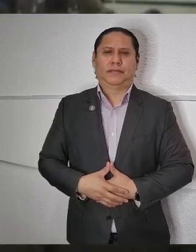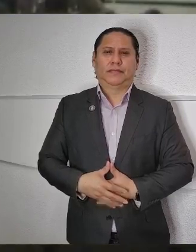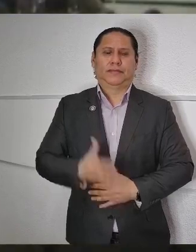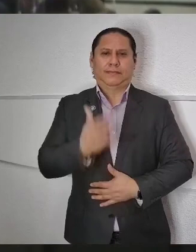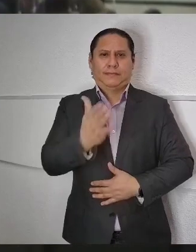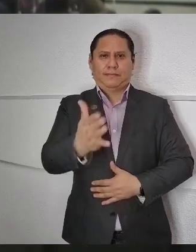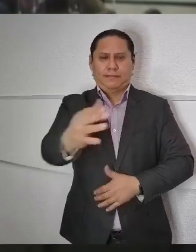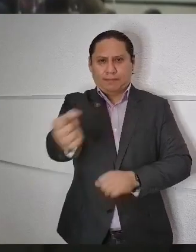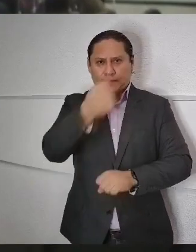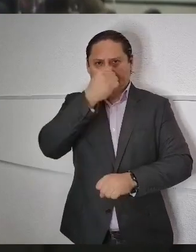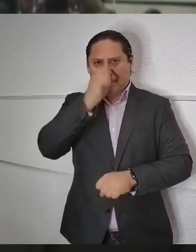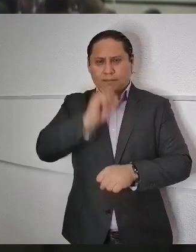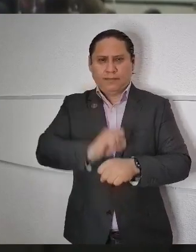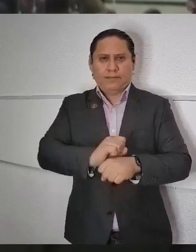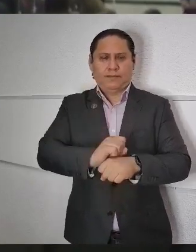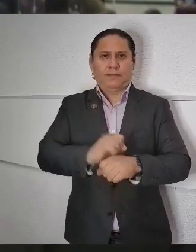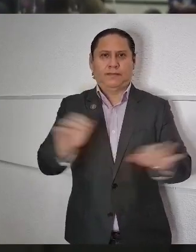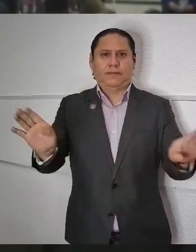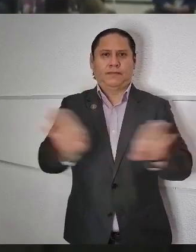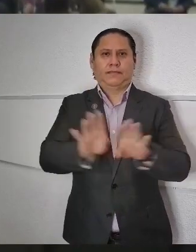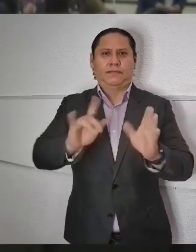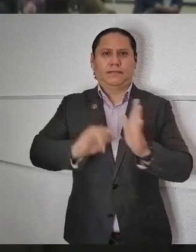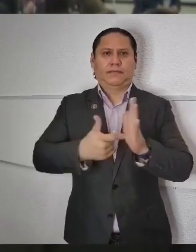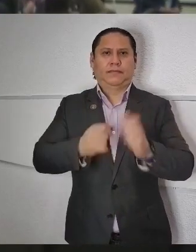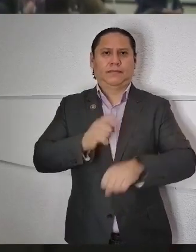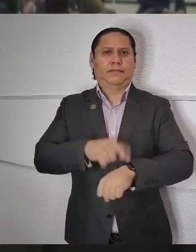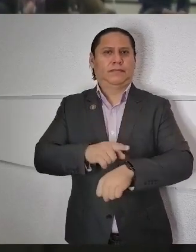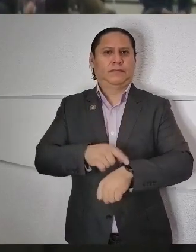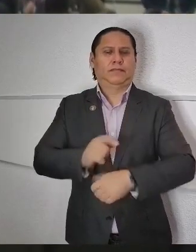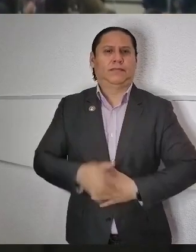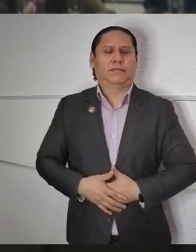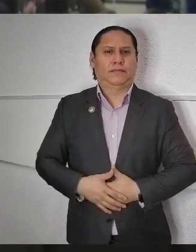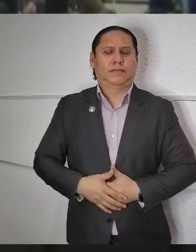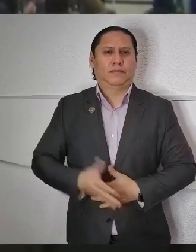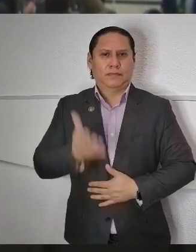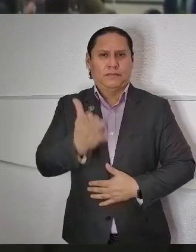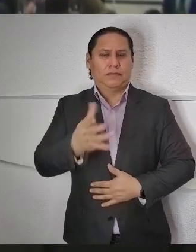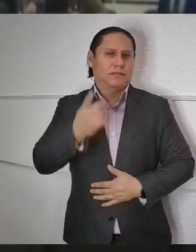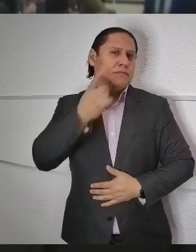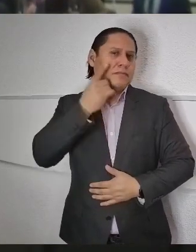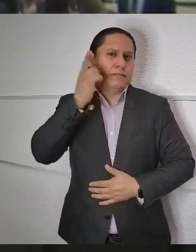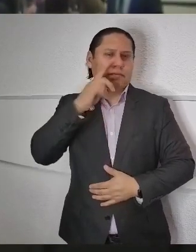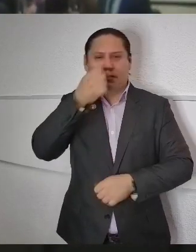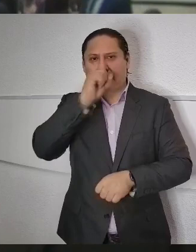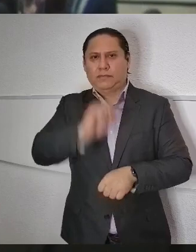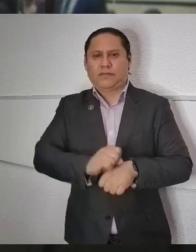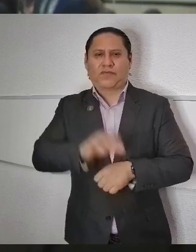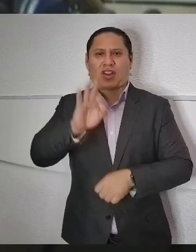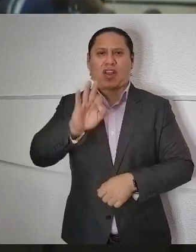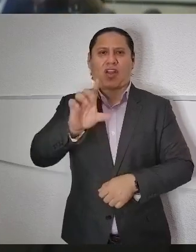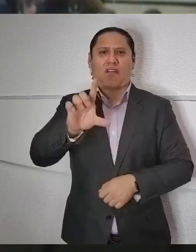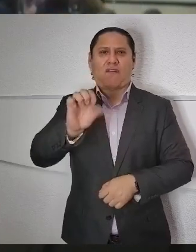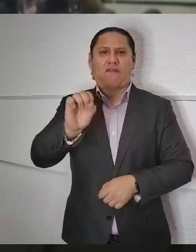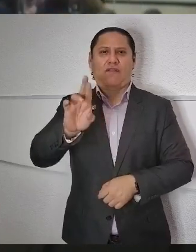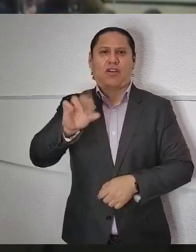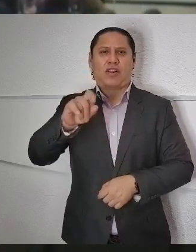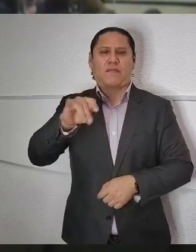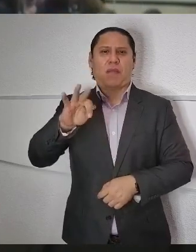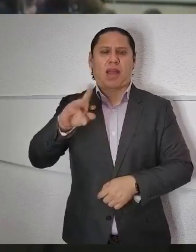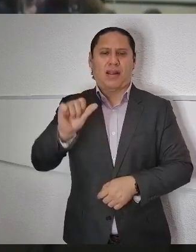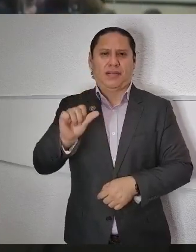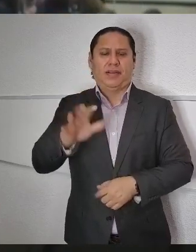Solicito a la Secretaría cierre el sistema electrónico. Solicito a la diputada secretaria Flor de María Esponda